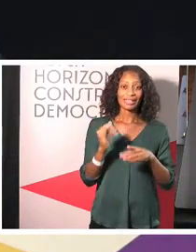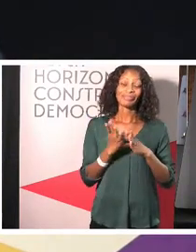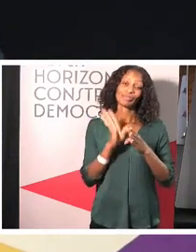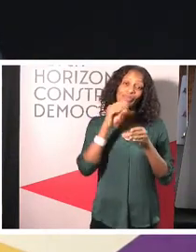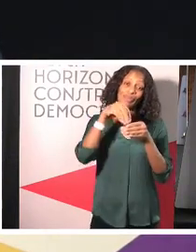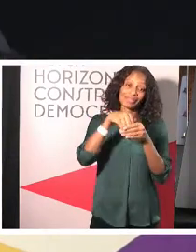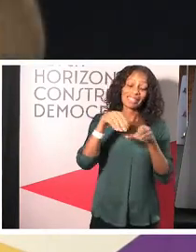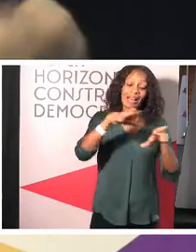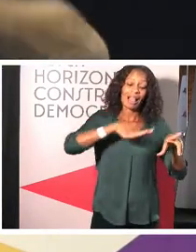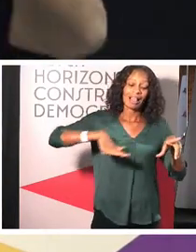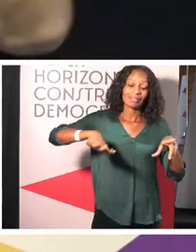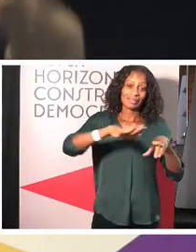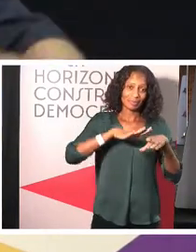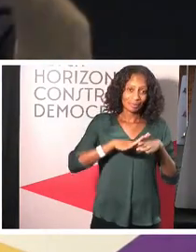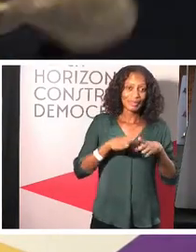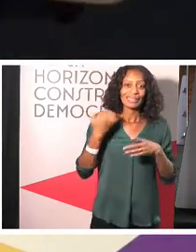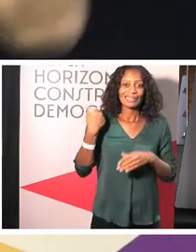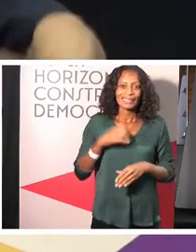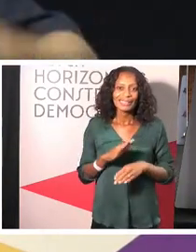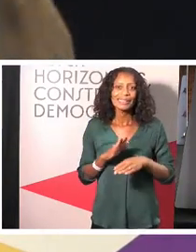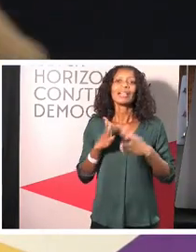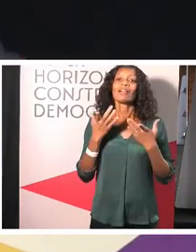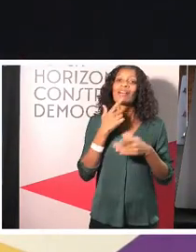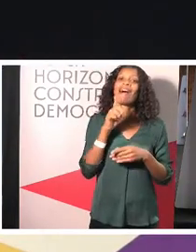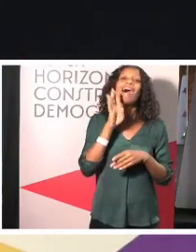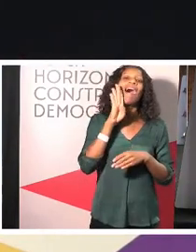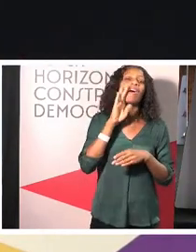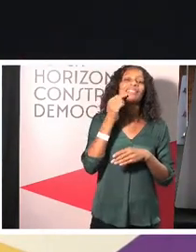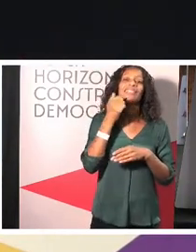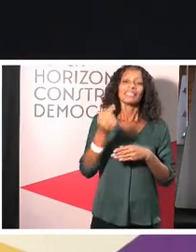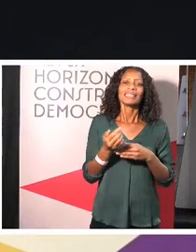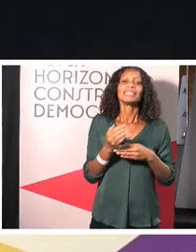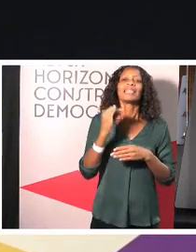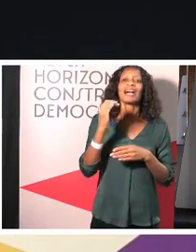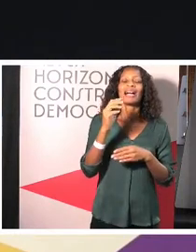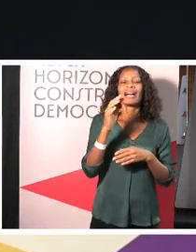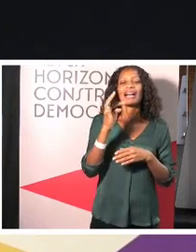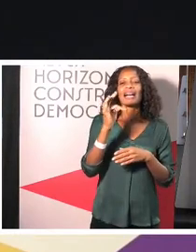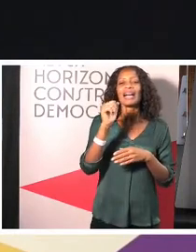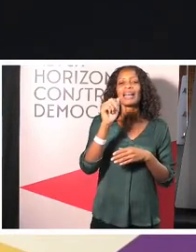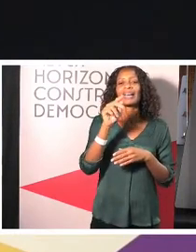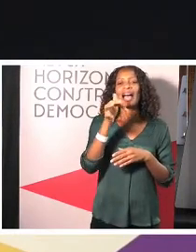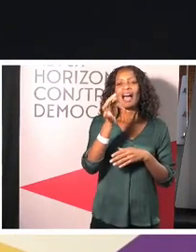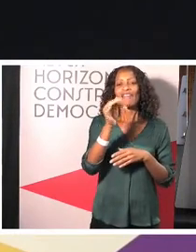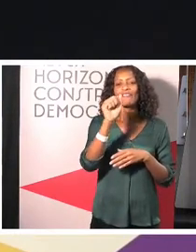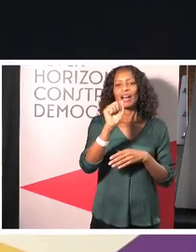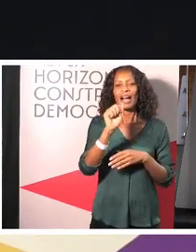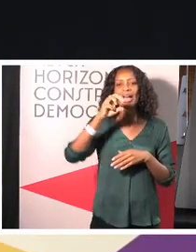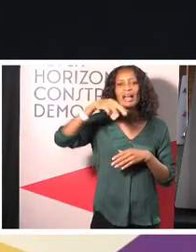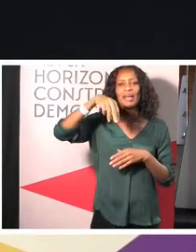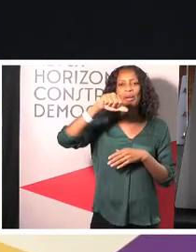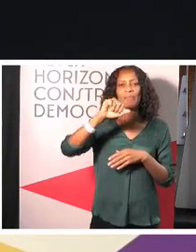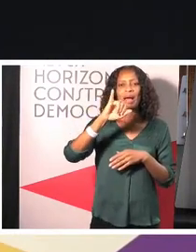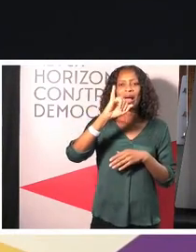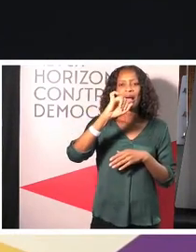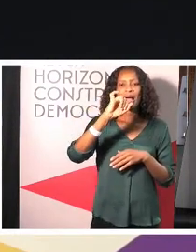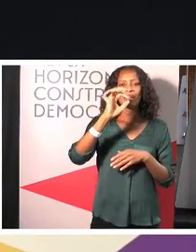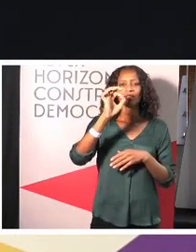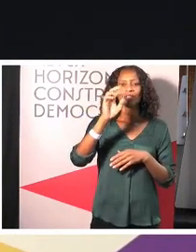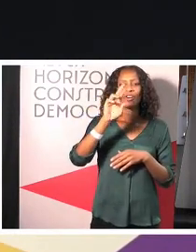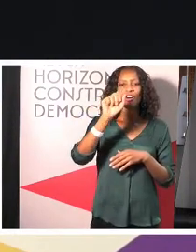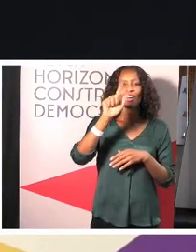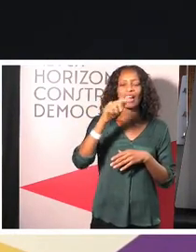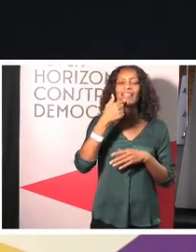una vez que consigamos el gobierno podemos llevar a cabo políticas públicas. Hasta entonces nada. Y claro, esto hereda de una